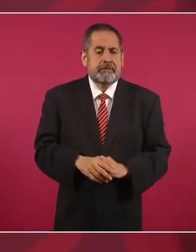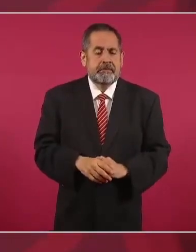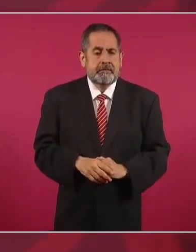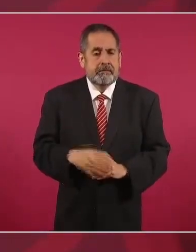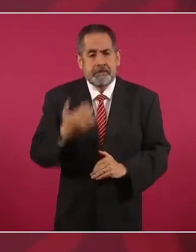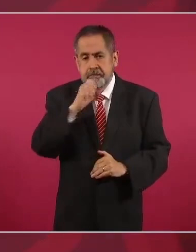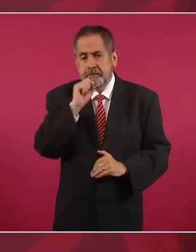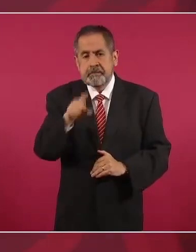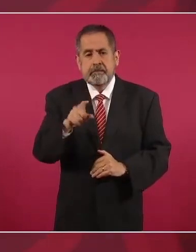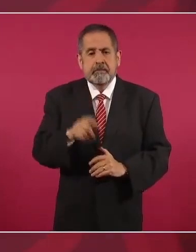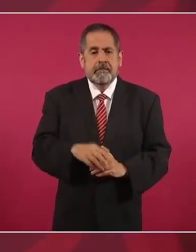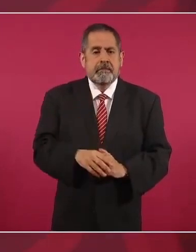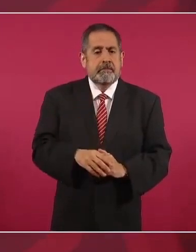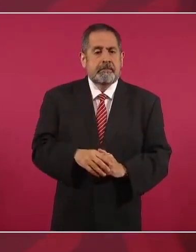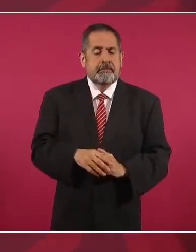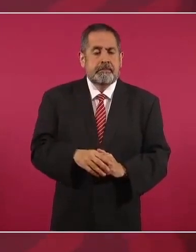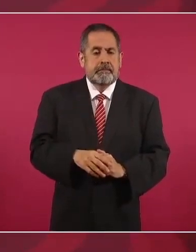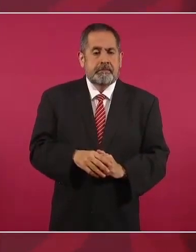Y